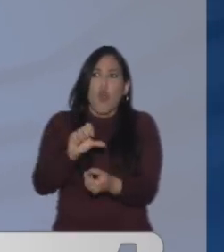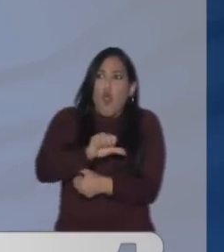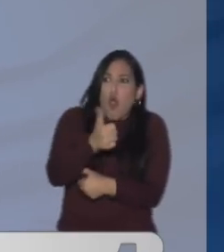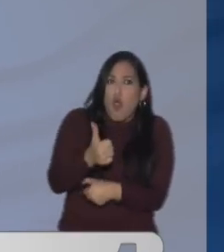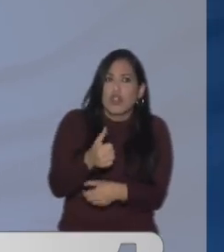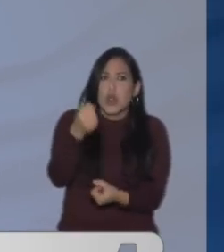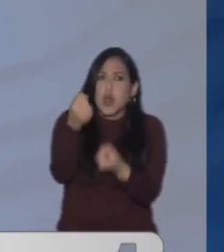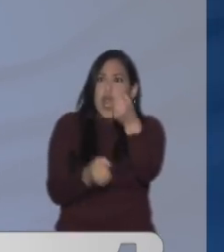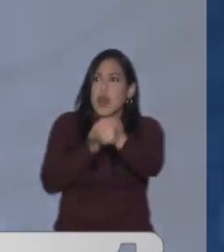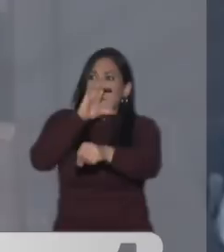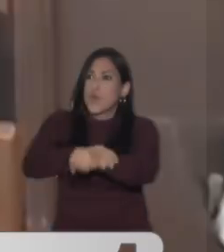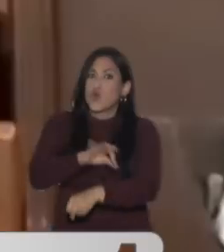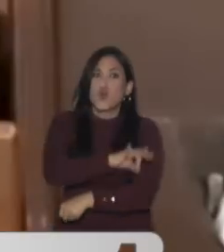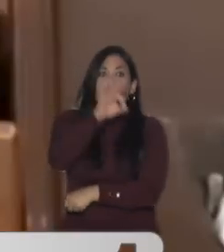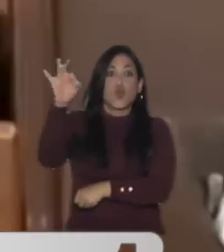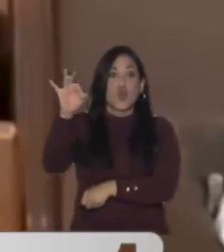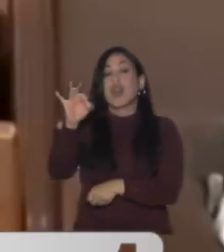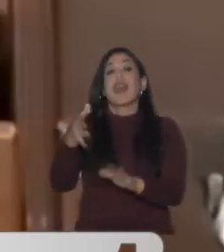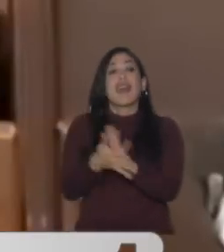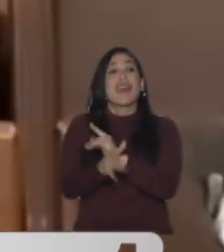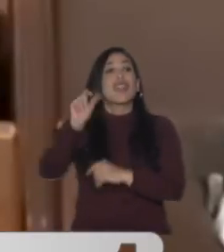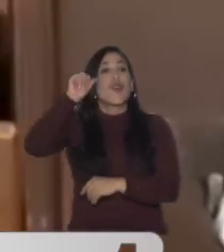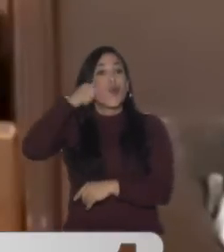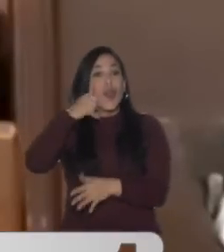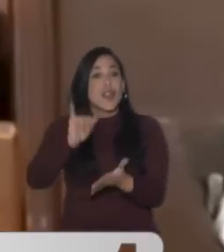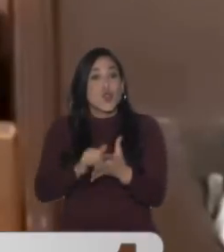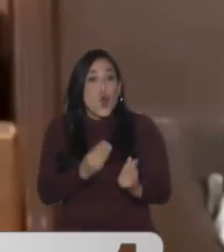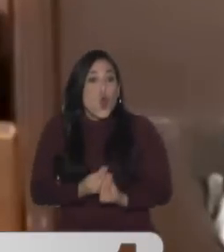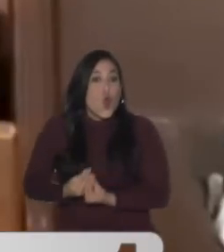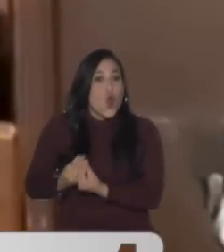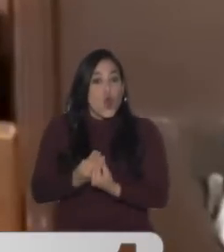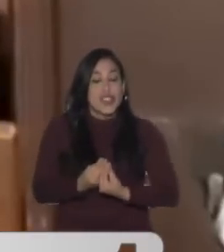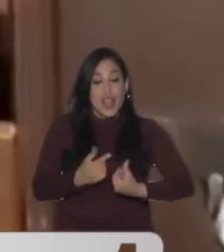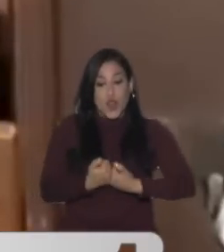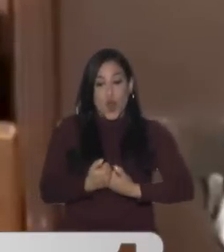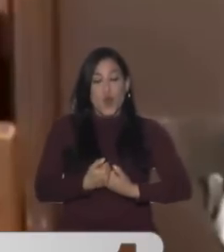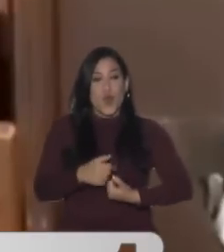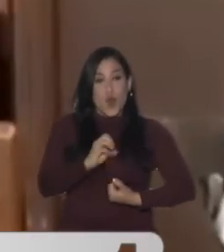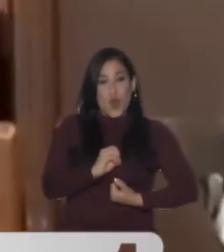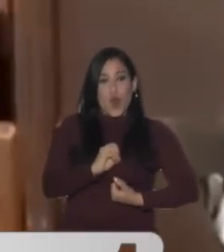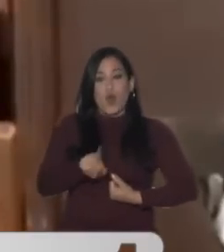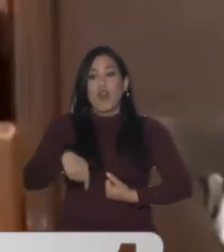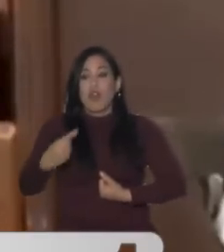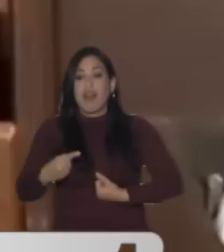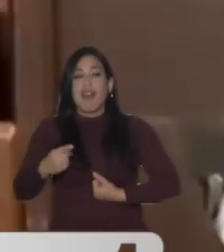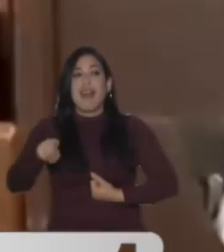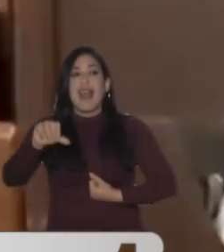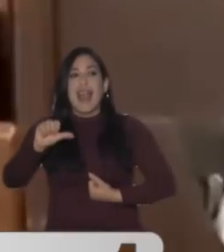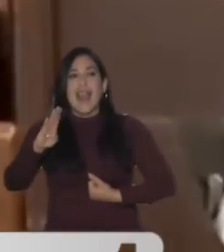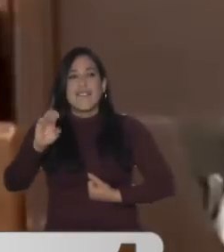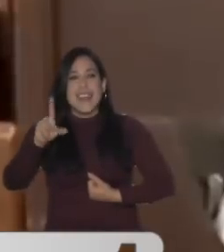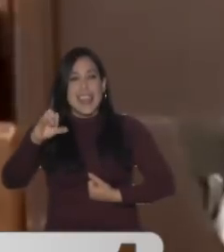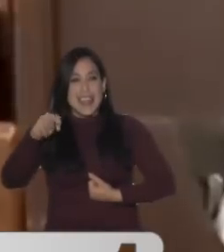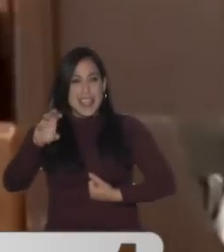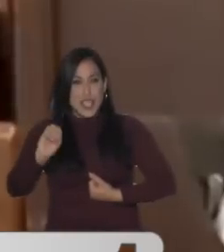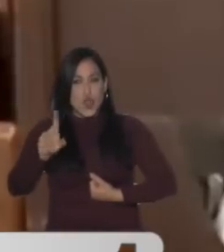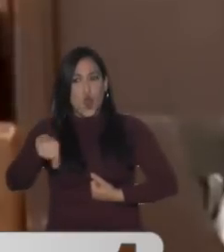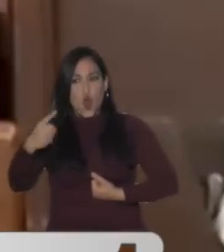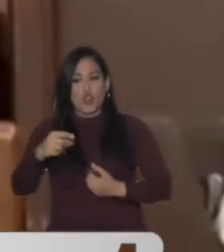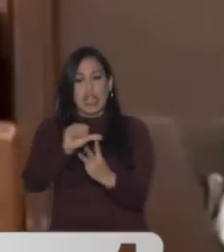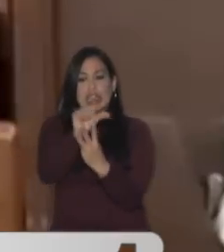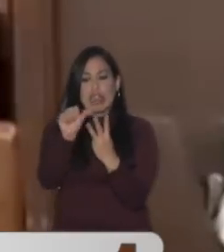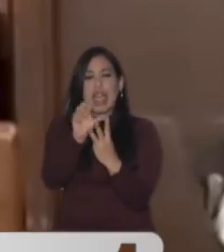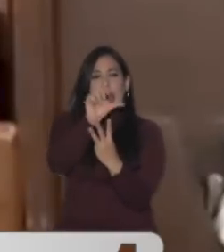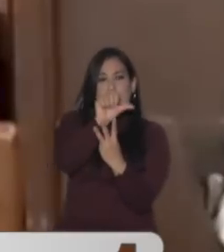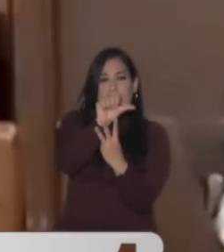otro carro. Recordemos que la captura de la concejal, su pareja sentimental Martín Barreto y Abel Lino Villamizar, otra de las